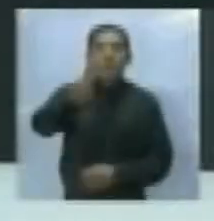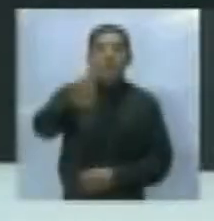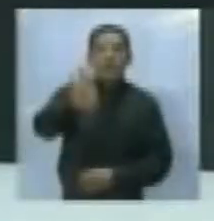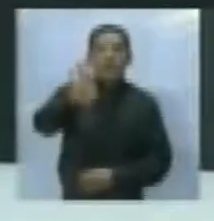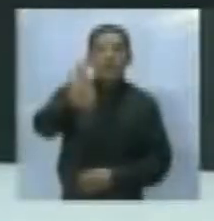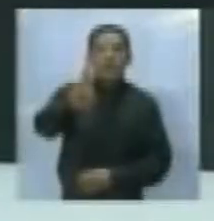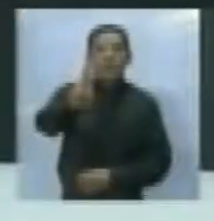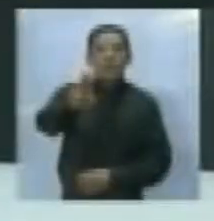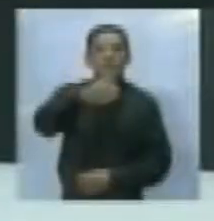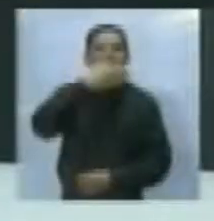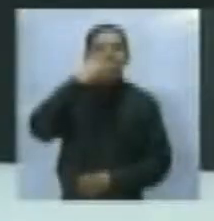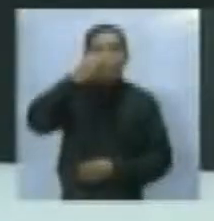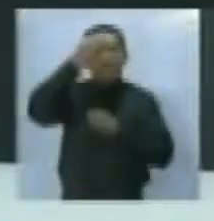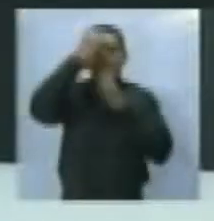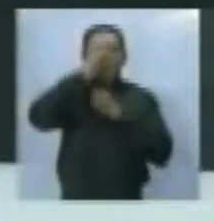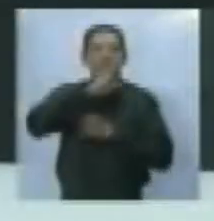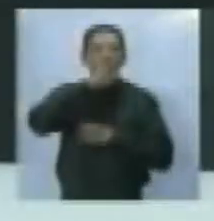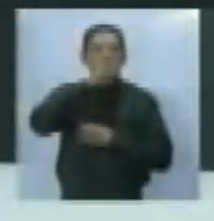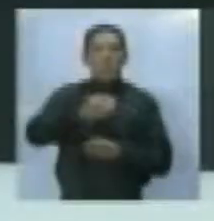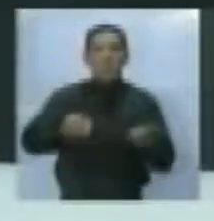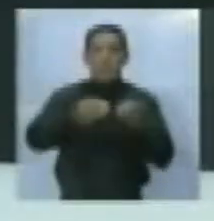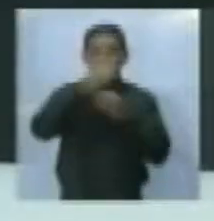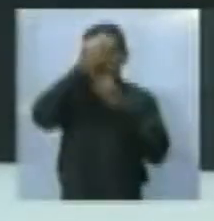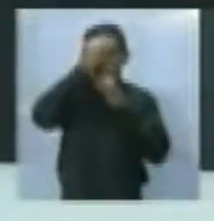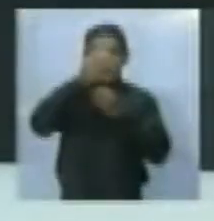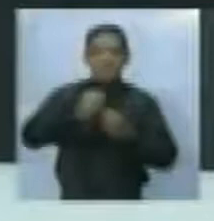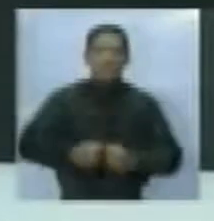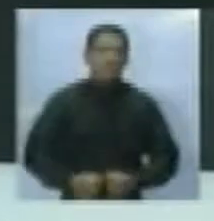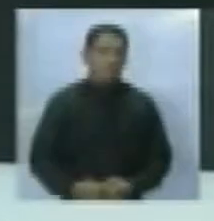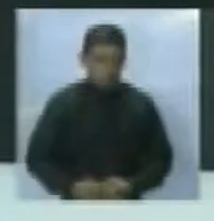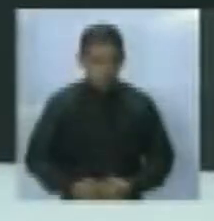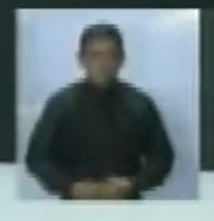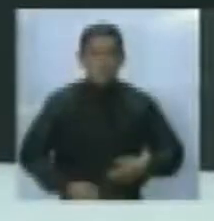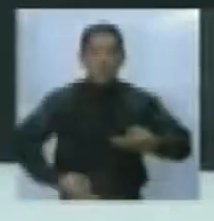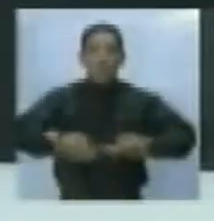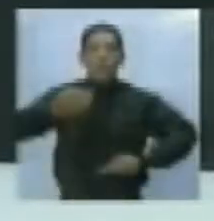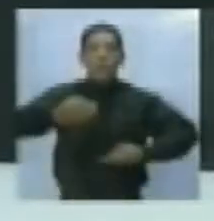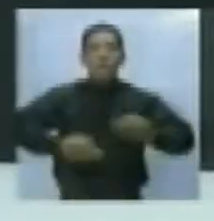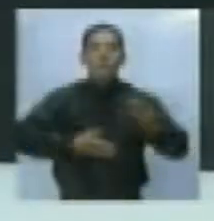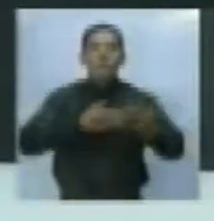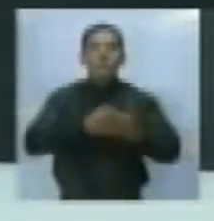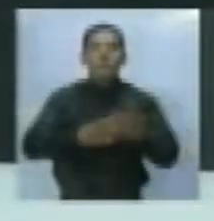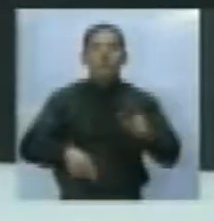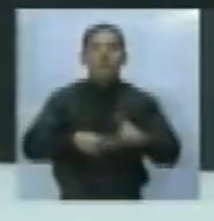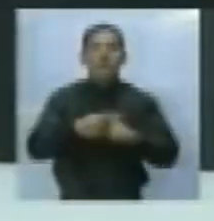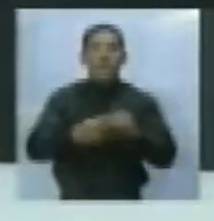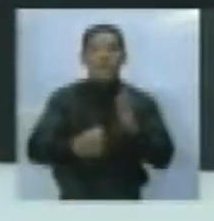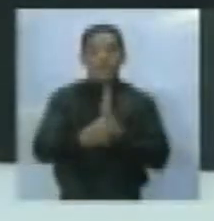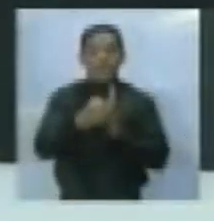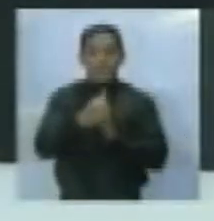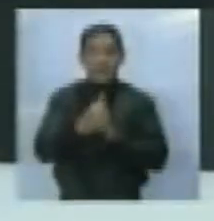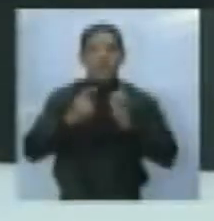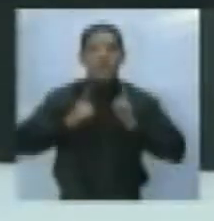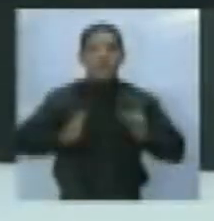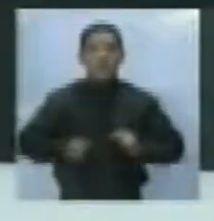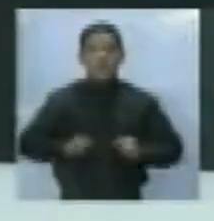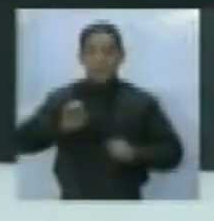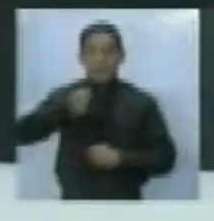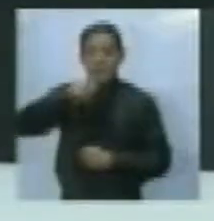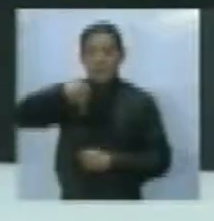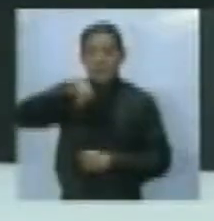siempre con la mejor información. Continuamos con más noticias. Luego de que el juicio político en contra de la exministra de Salud, Verónica Espinosa, no se